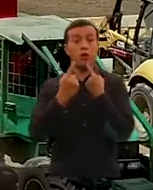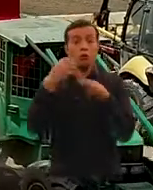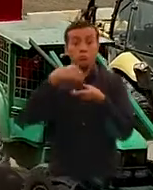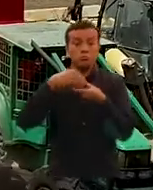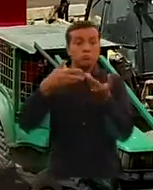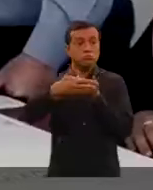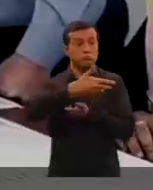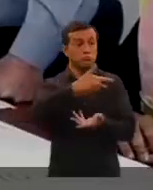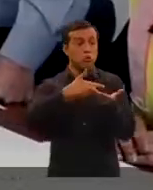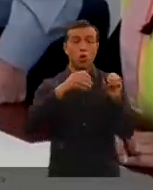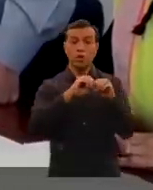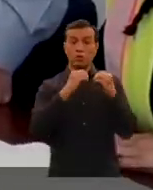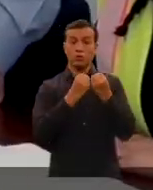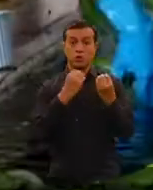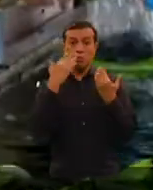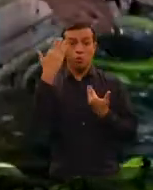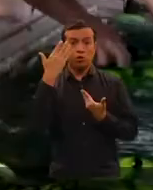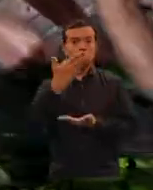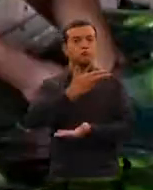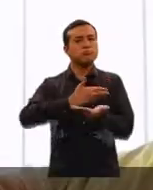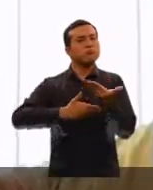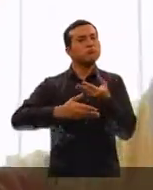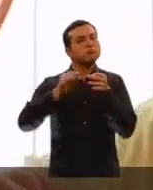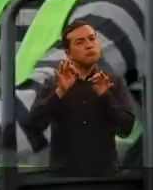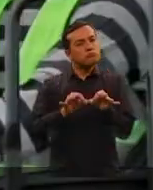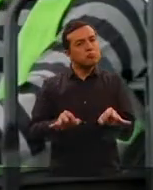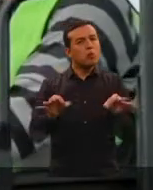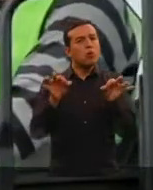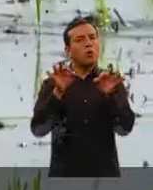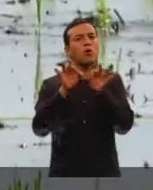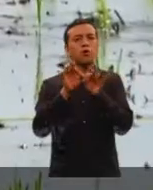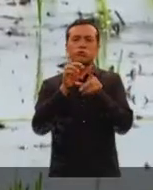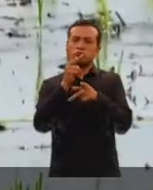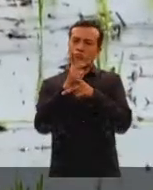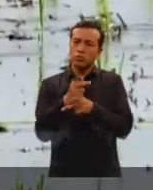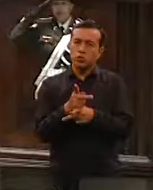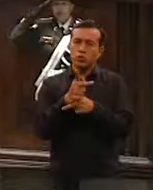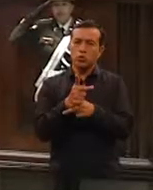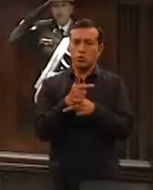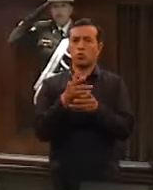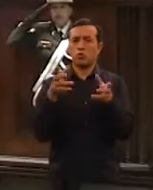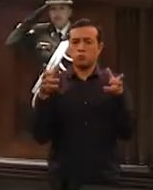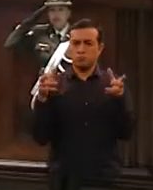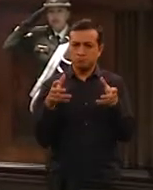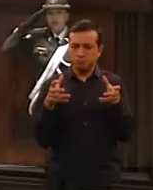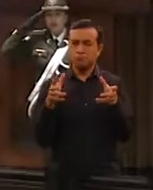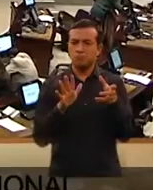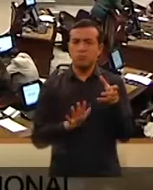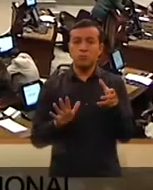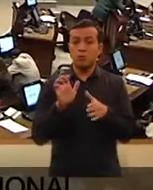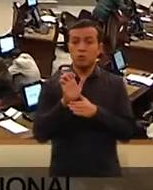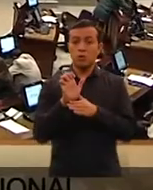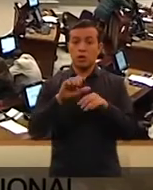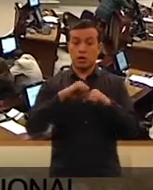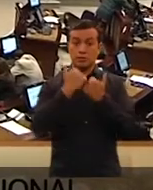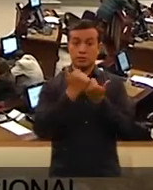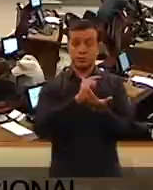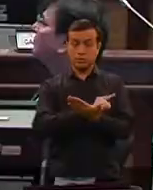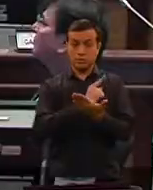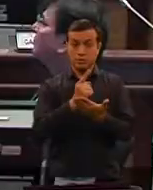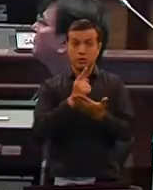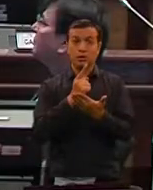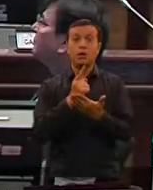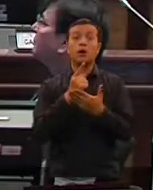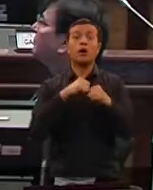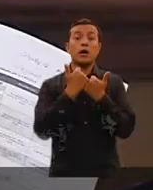interno con las diferentes bancadas para velar por los intereses de la mayoría. En esta semana, en el Pleno del Legislativo,